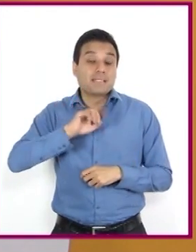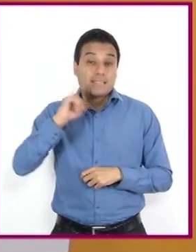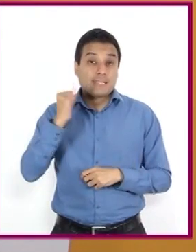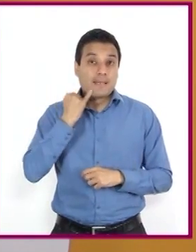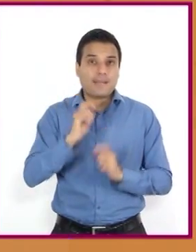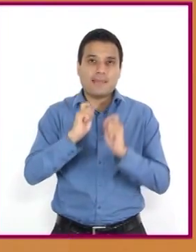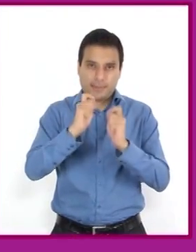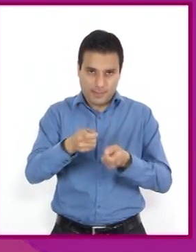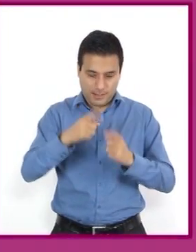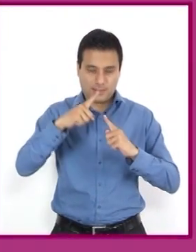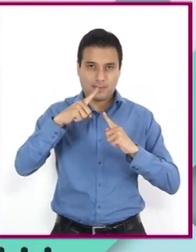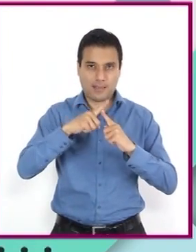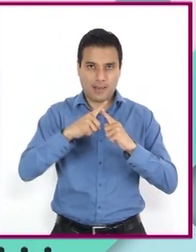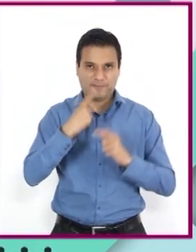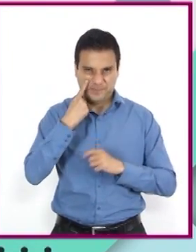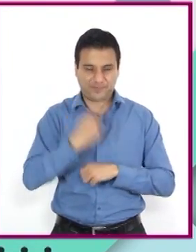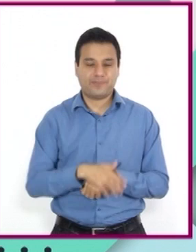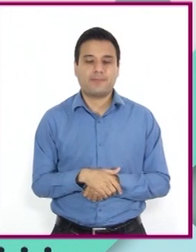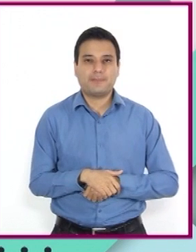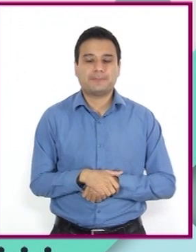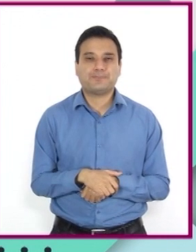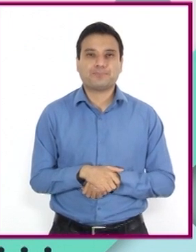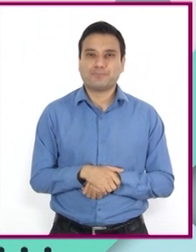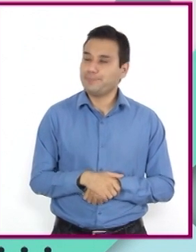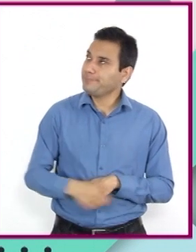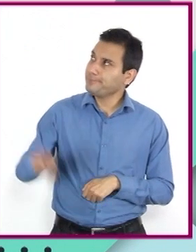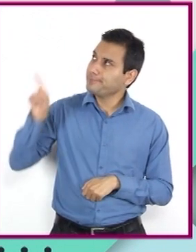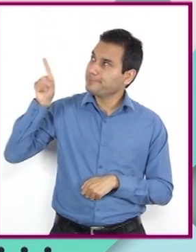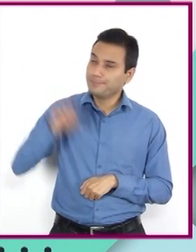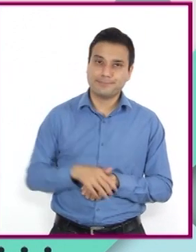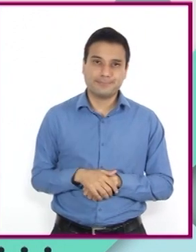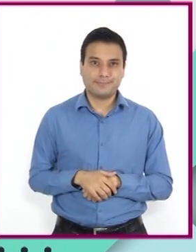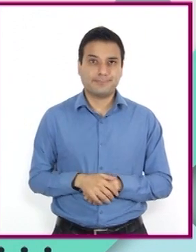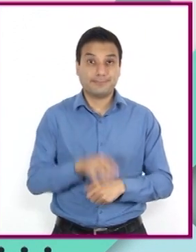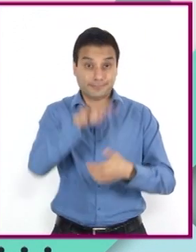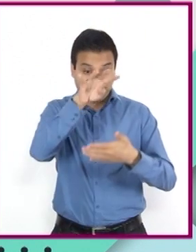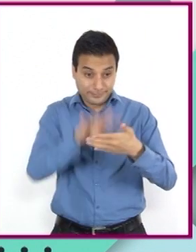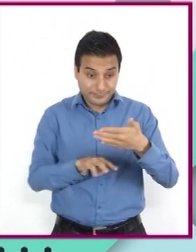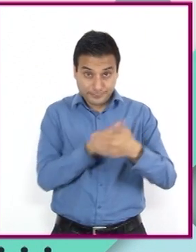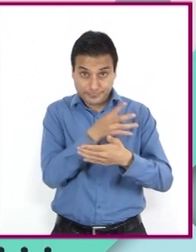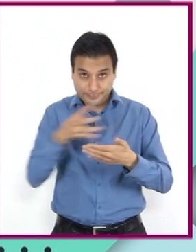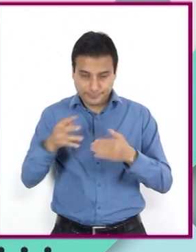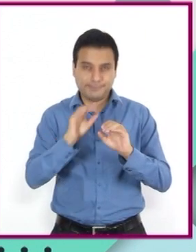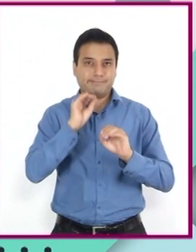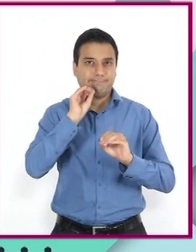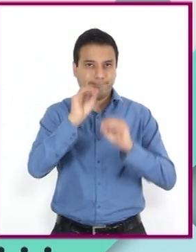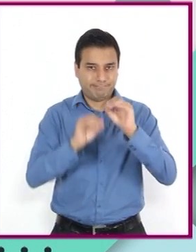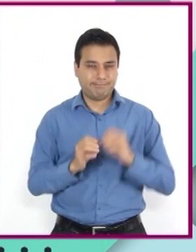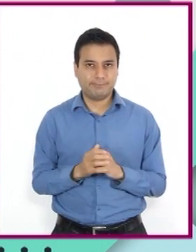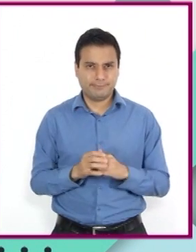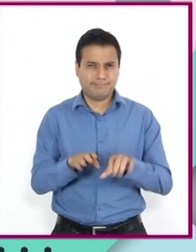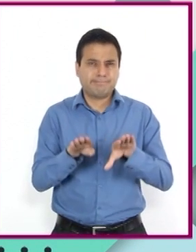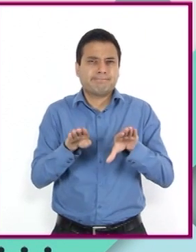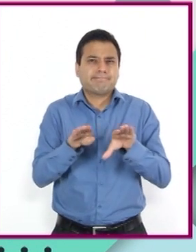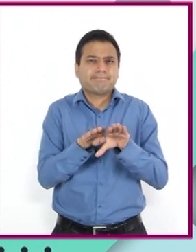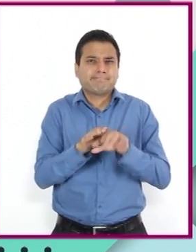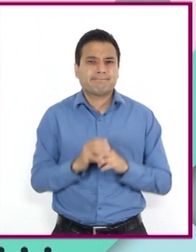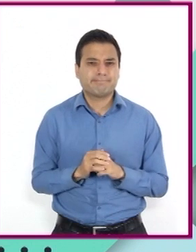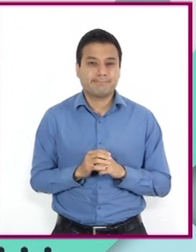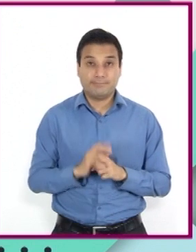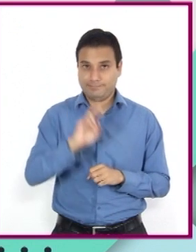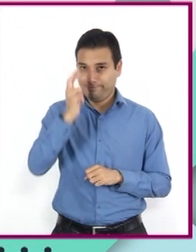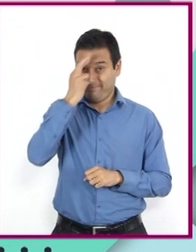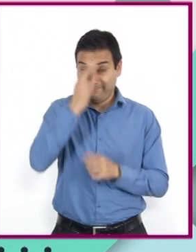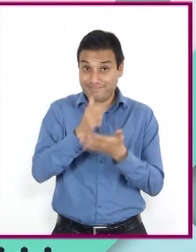la siguiente tarea. Tienen que llenar esta tabla de dividir, considerando que en el renglón